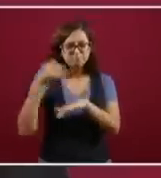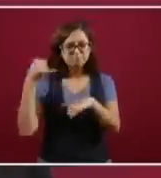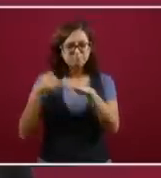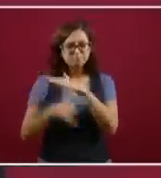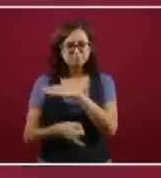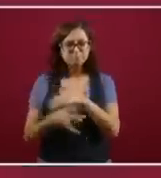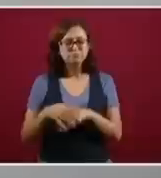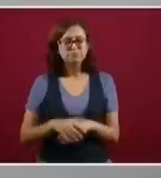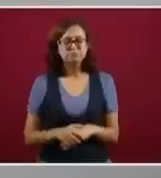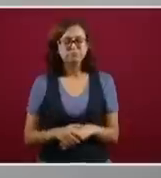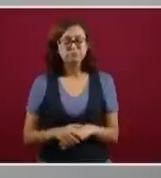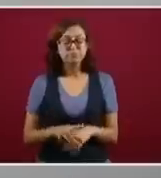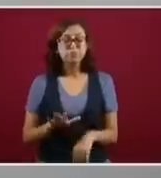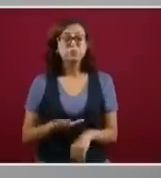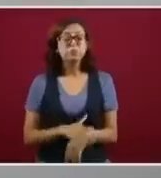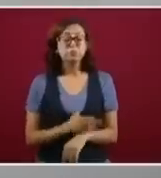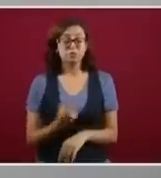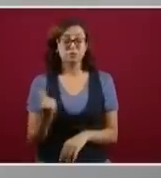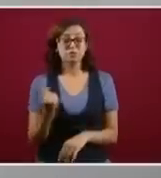porque aquí sí que aplica